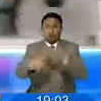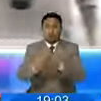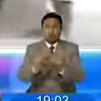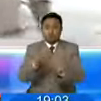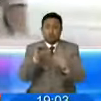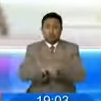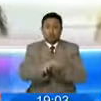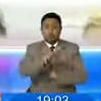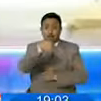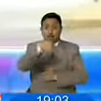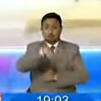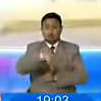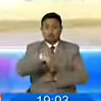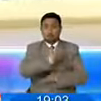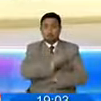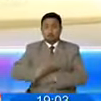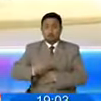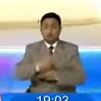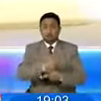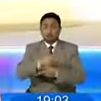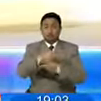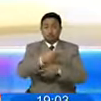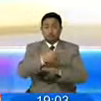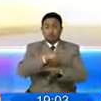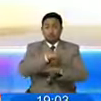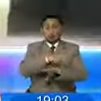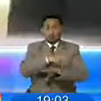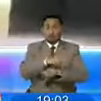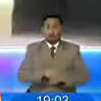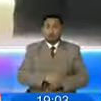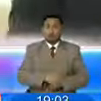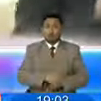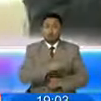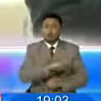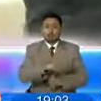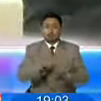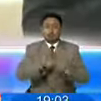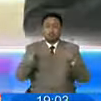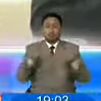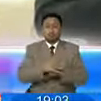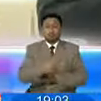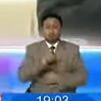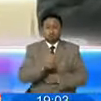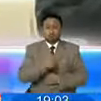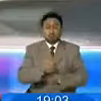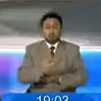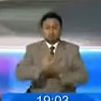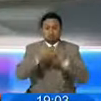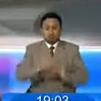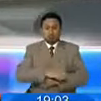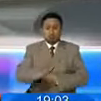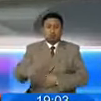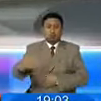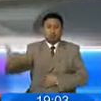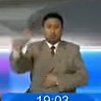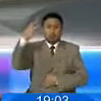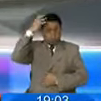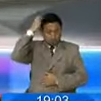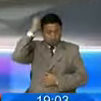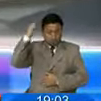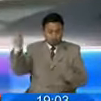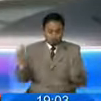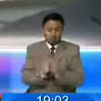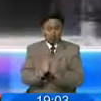este miércoles hiciera la presidenta de la Comisión de Fiscalización, quien en una rueda de prensa asegura que Mauricio Rodas habría viajado